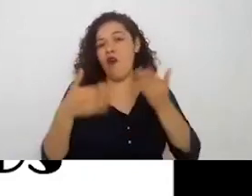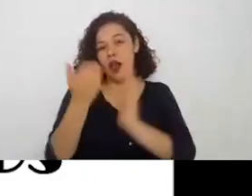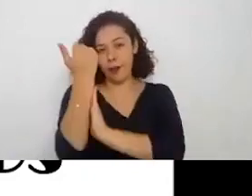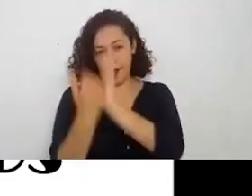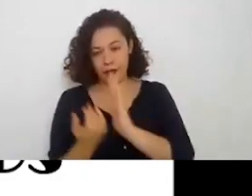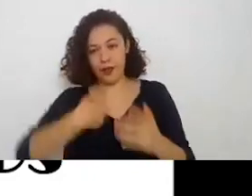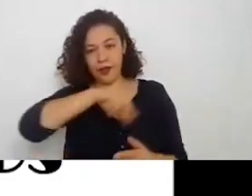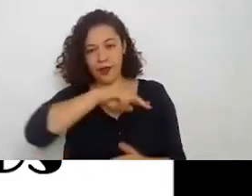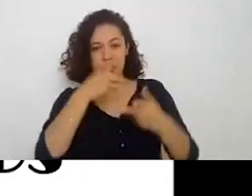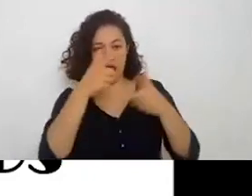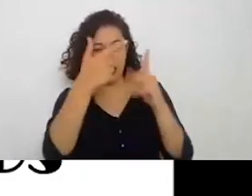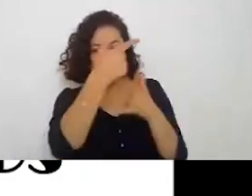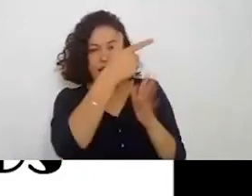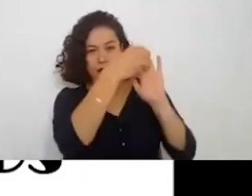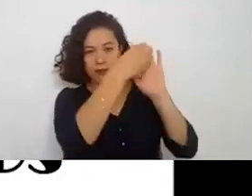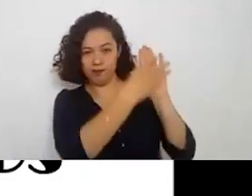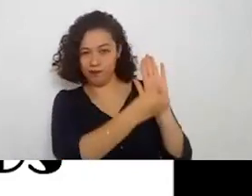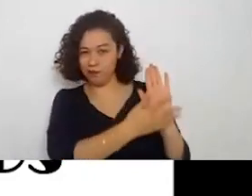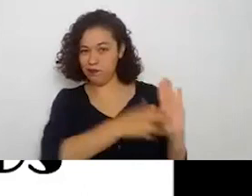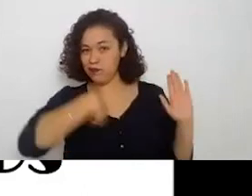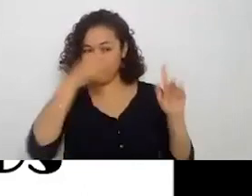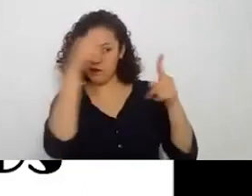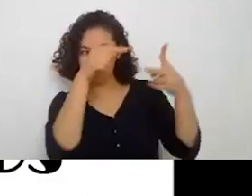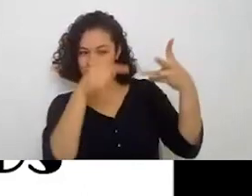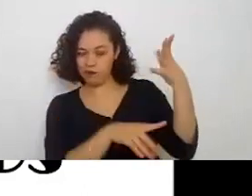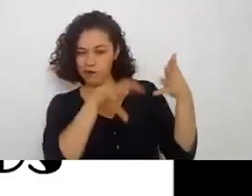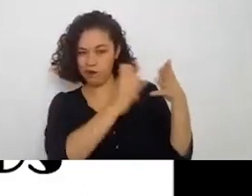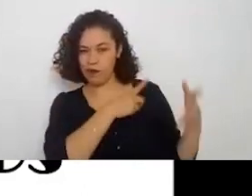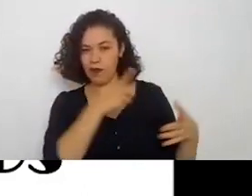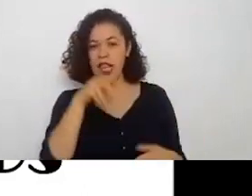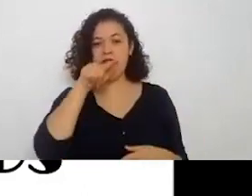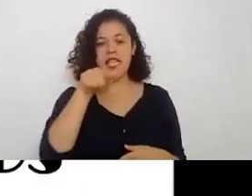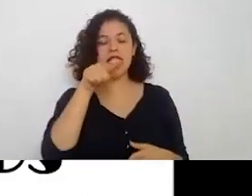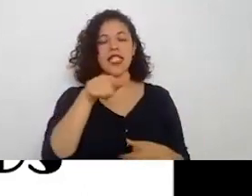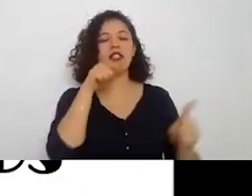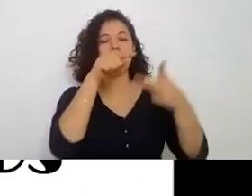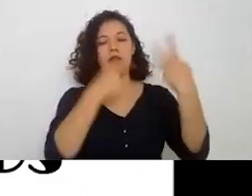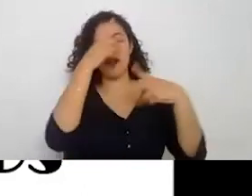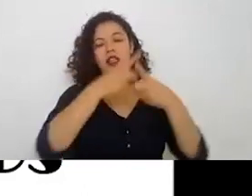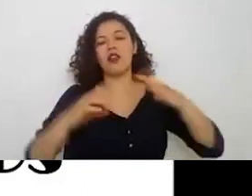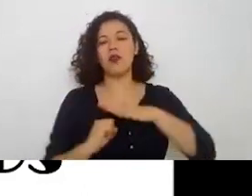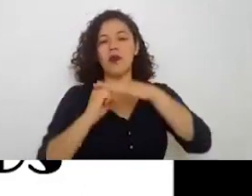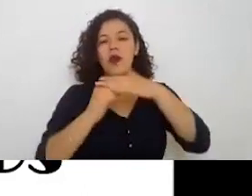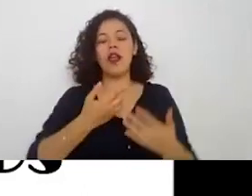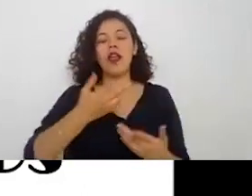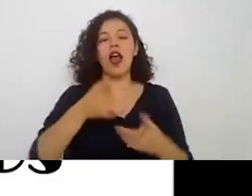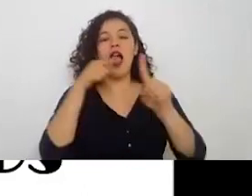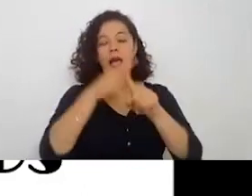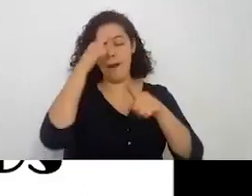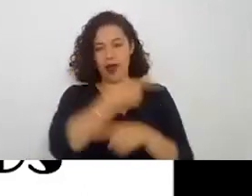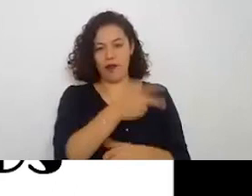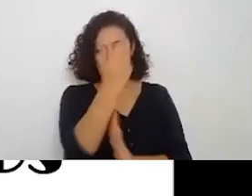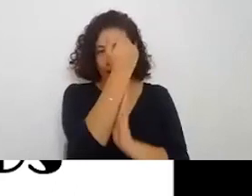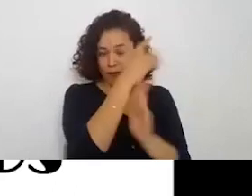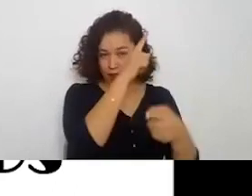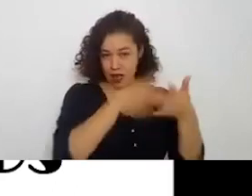tenemos esta agenda que cumplir. Estos 17 objetivos de desarrollo sostenibles que nos hablan del fin de la pobreza